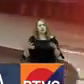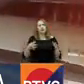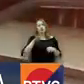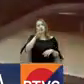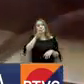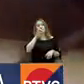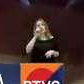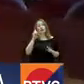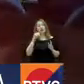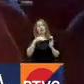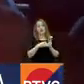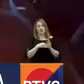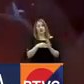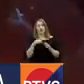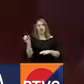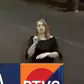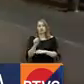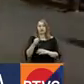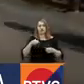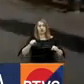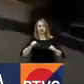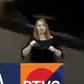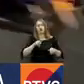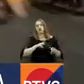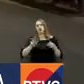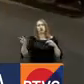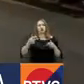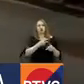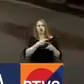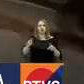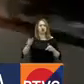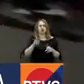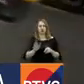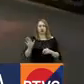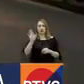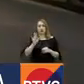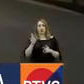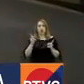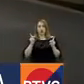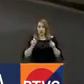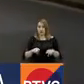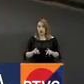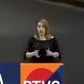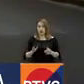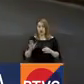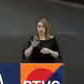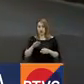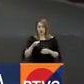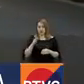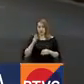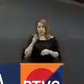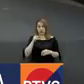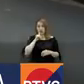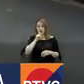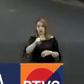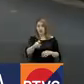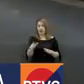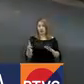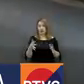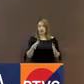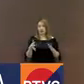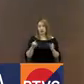mil vehículos se han movilizado y han salido y han entrado al departamento igualmente en el área metropolitana de bucaramanga se ha movilizado cerca